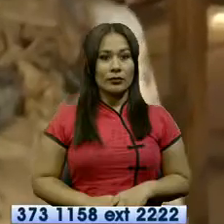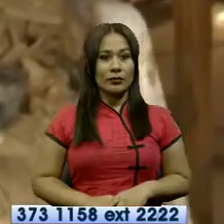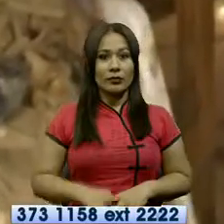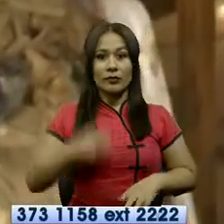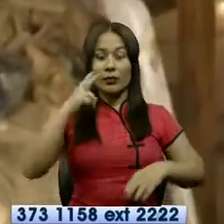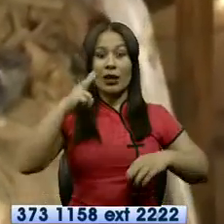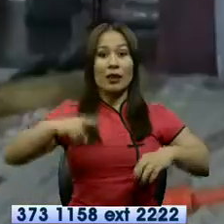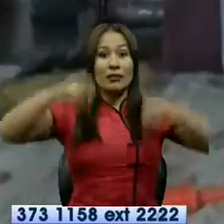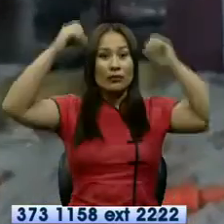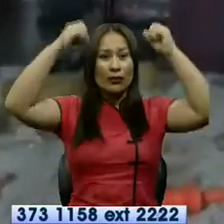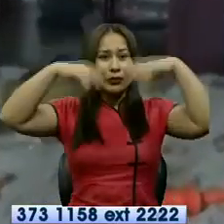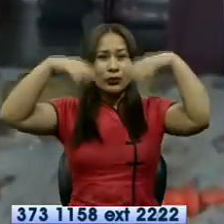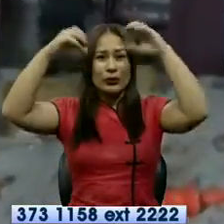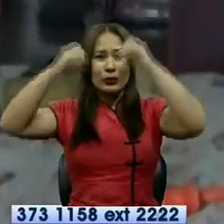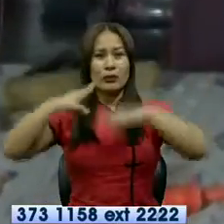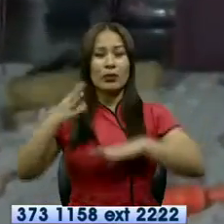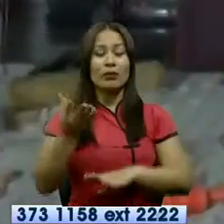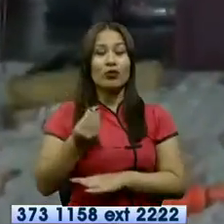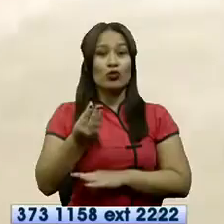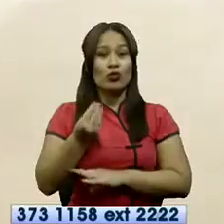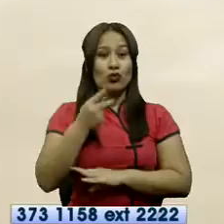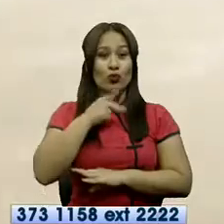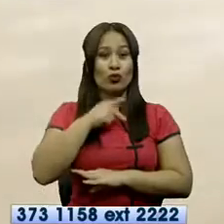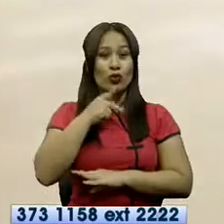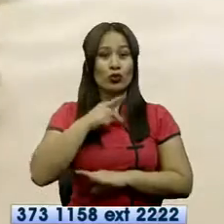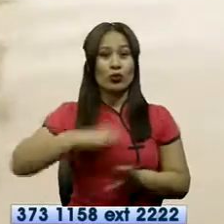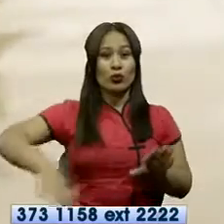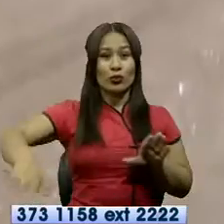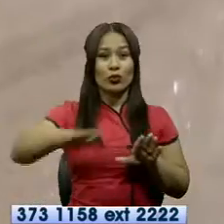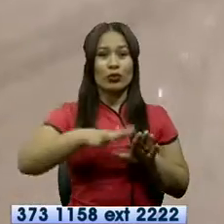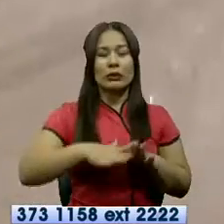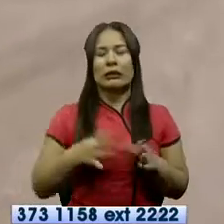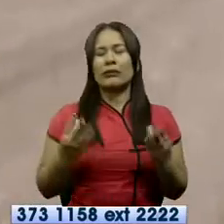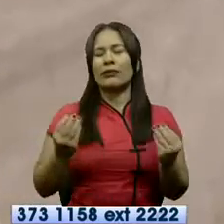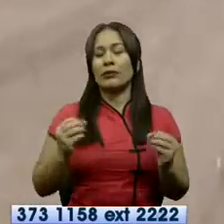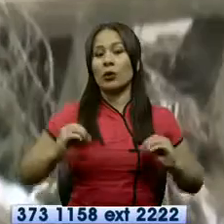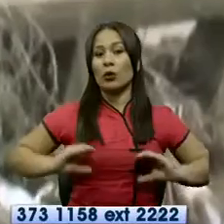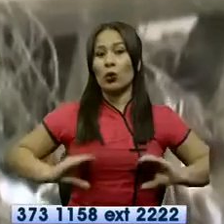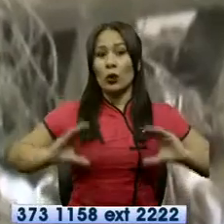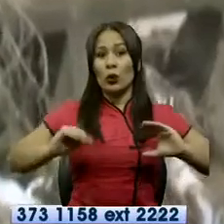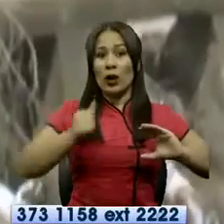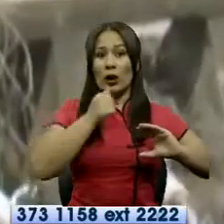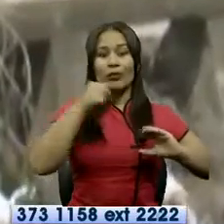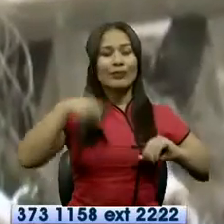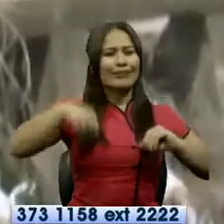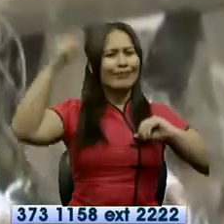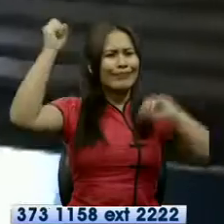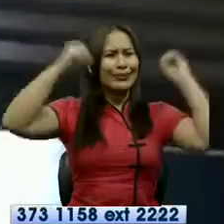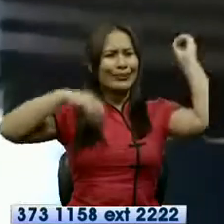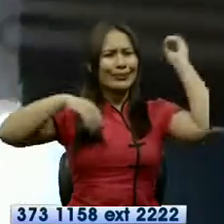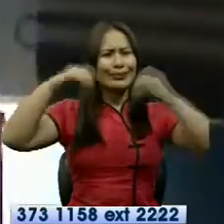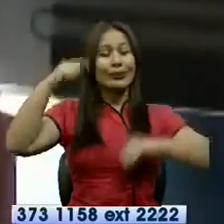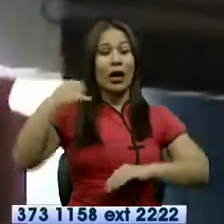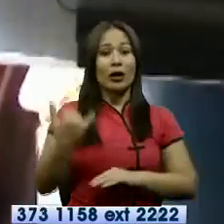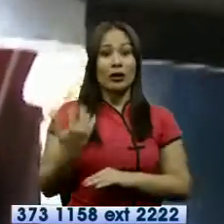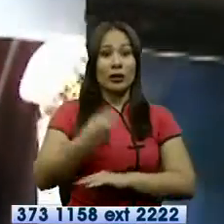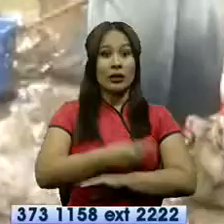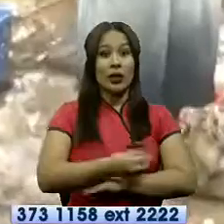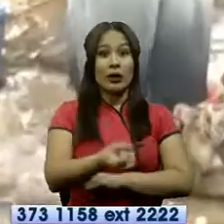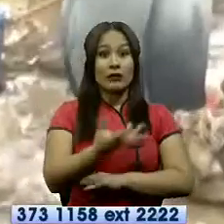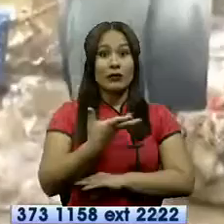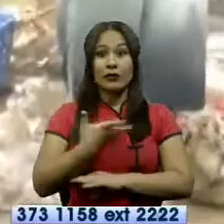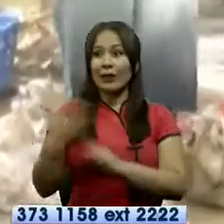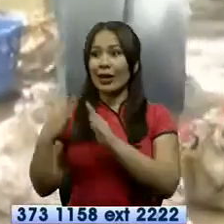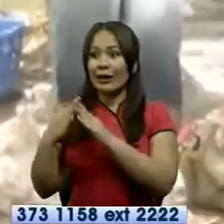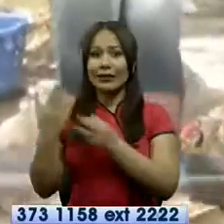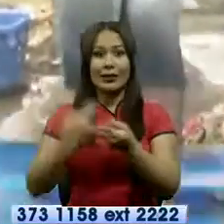Así quedaron varios sectores de Puerto Viejo, tras la fuerte lluvia que soportó esta ciudad la madrugada de este día. Casas afectadas,